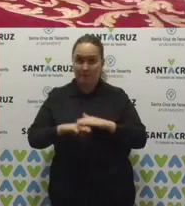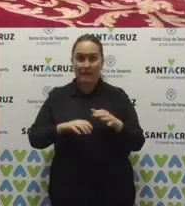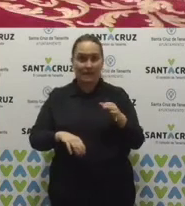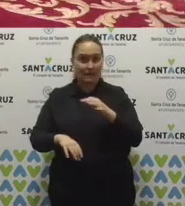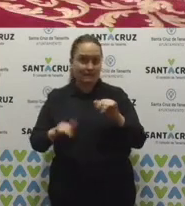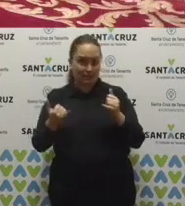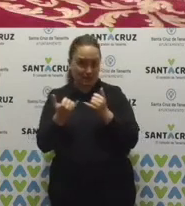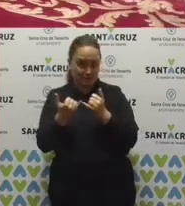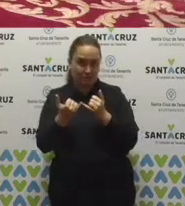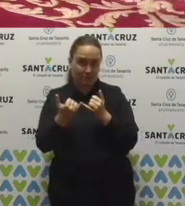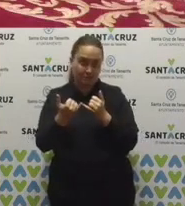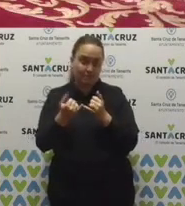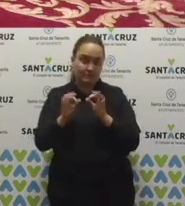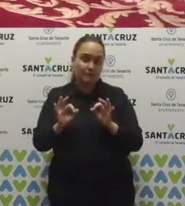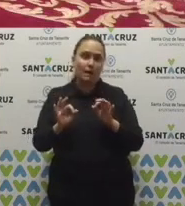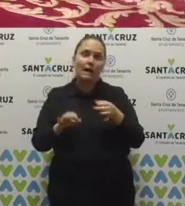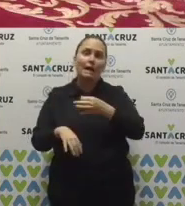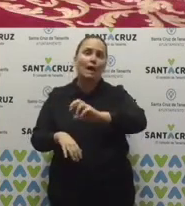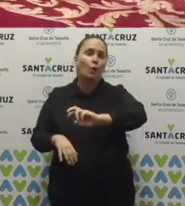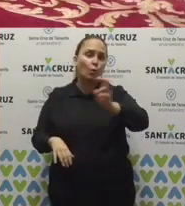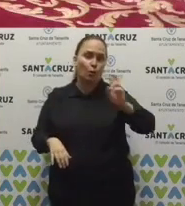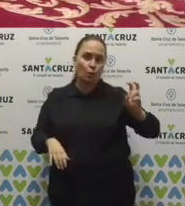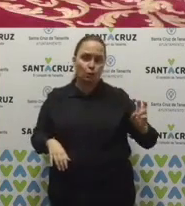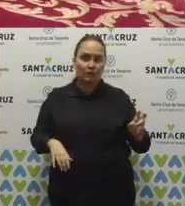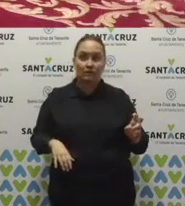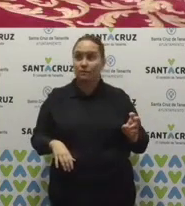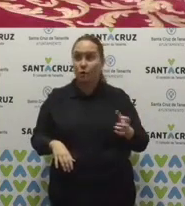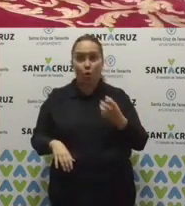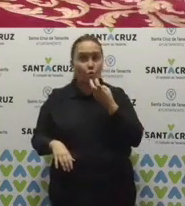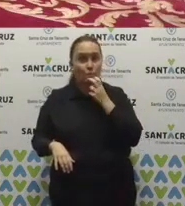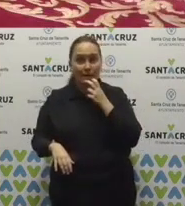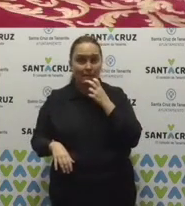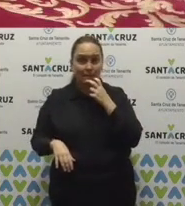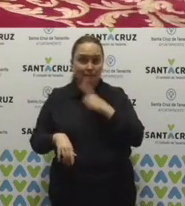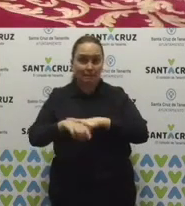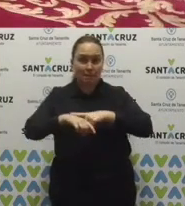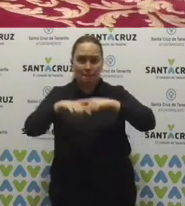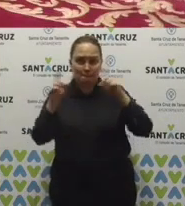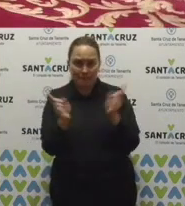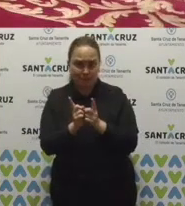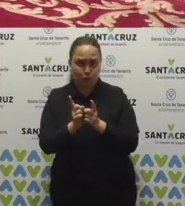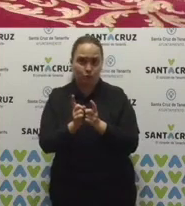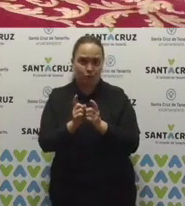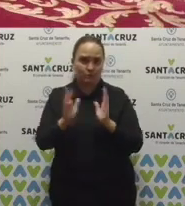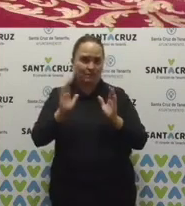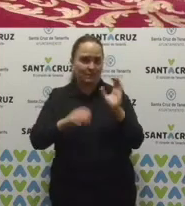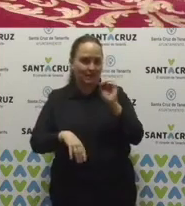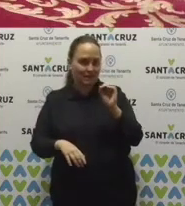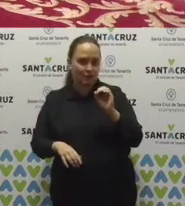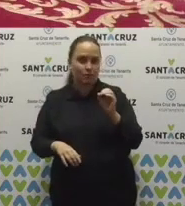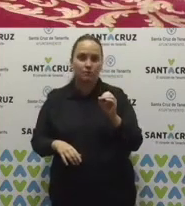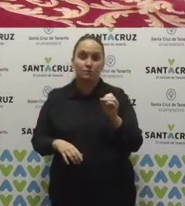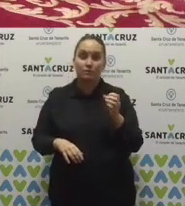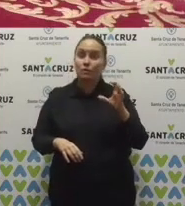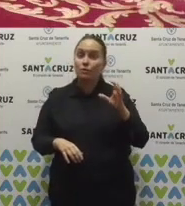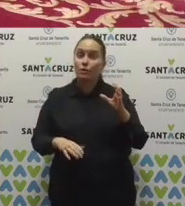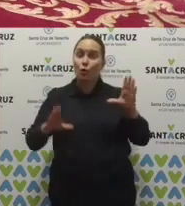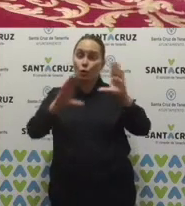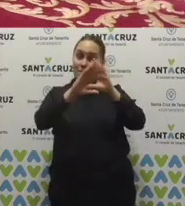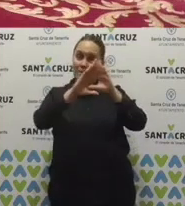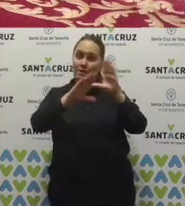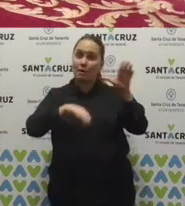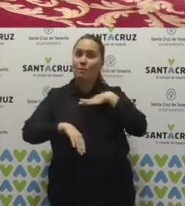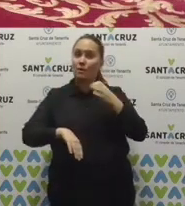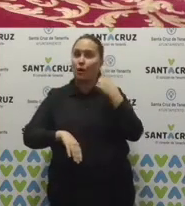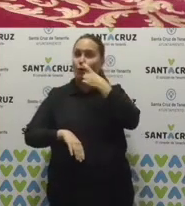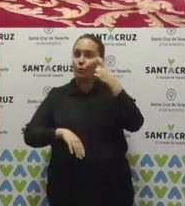tenerife para otra incluso para la gomera duró menos para la comunidad madrid igual ha durado más y por